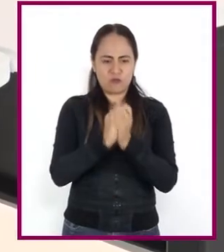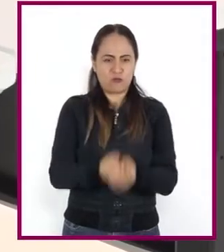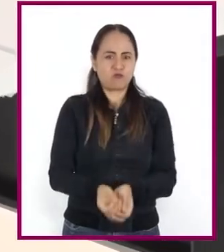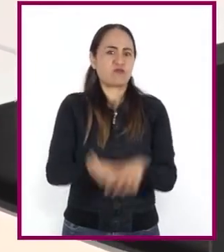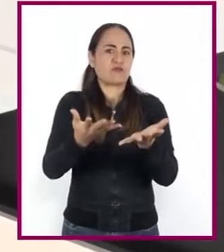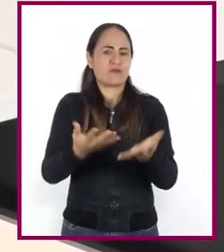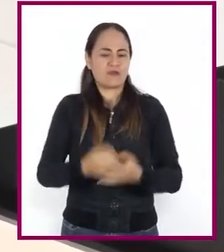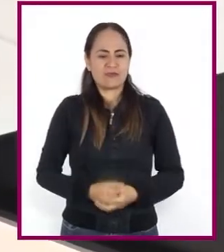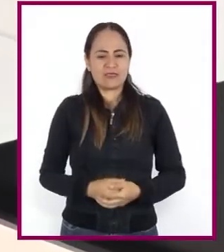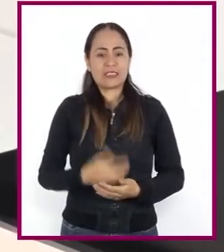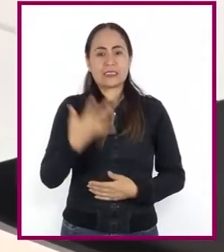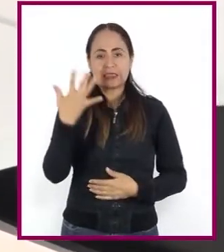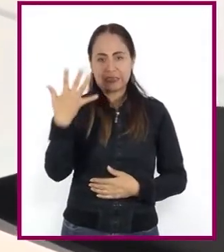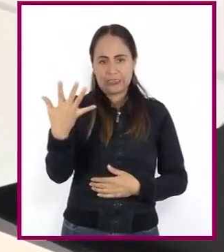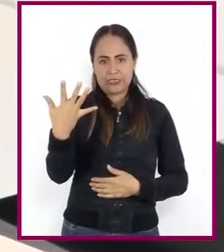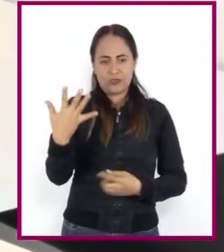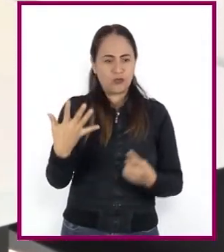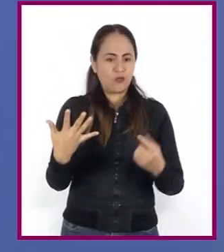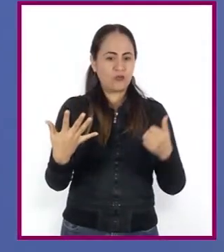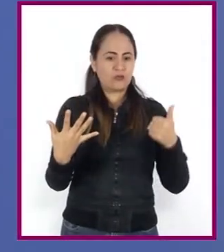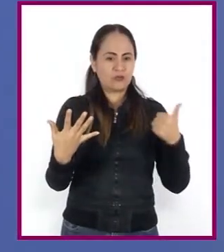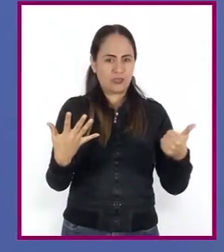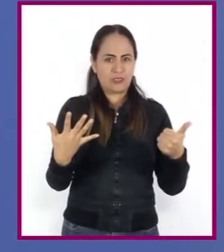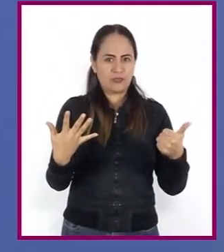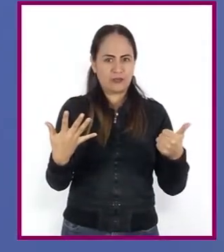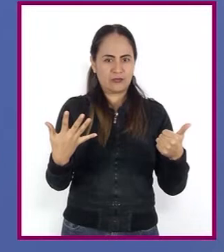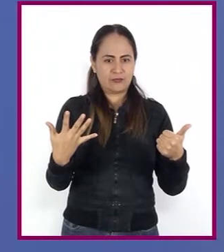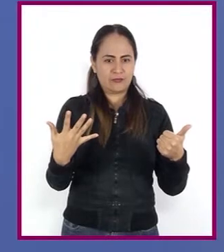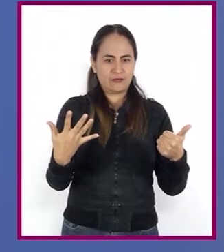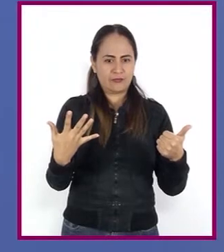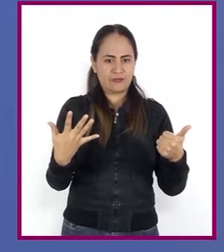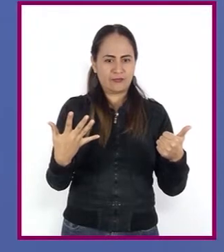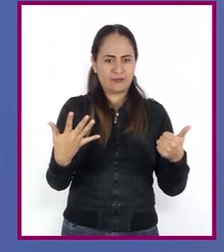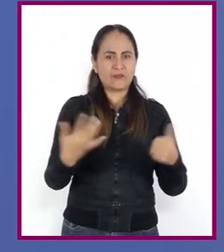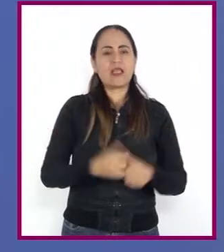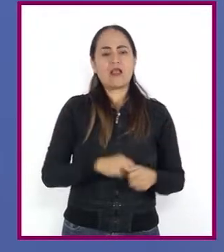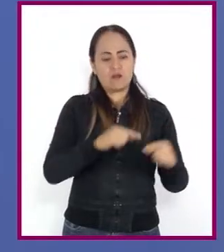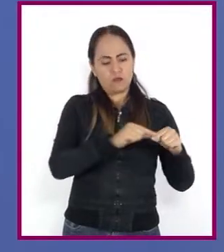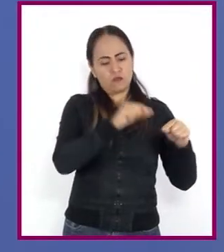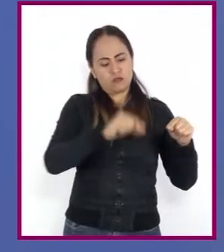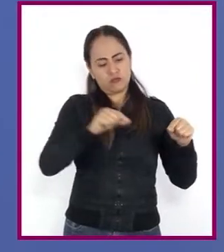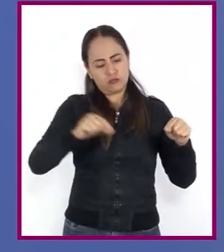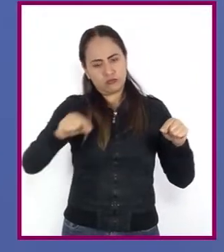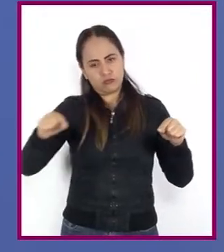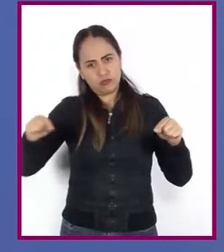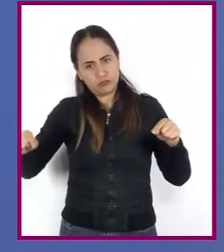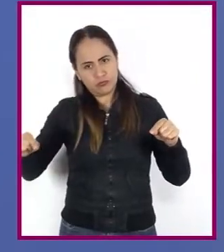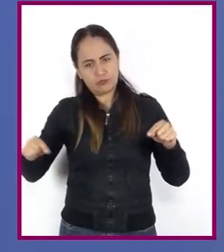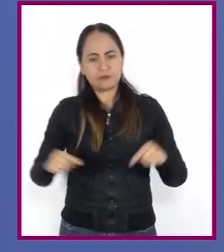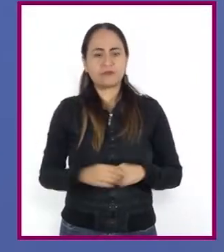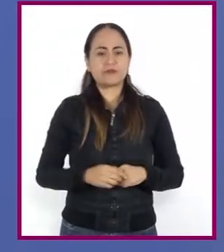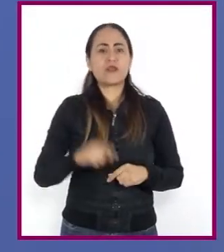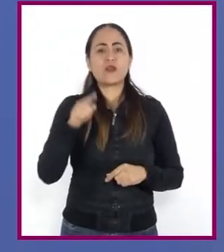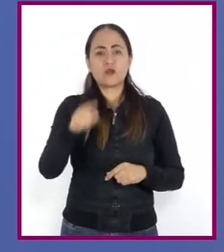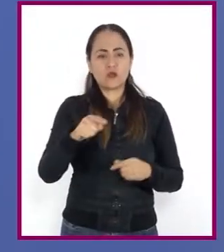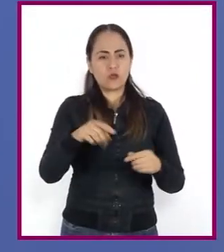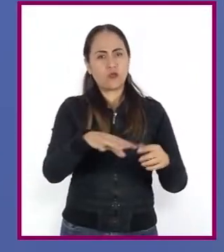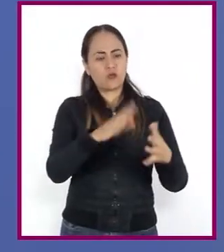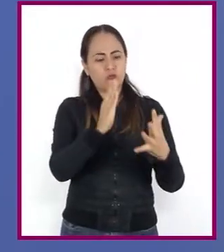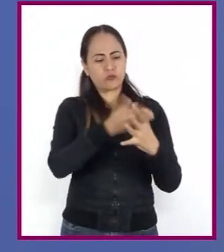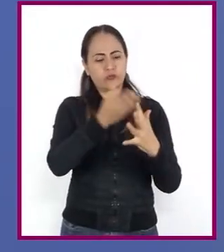Listo, cayó 5 y 6. Para avanzar, en el tablero elige una